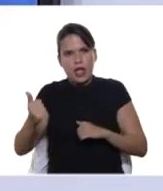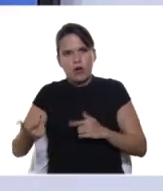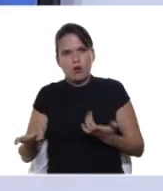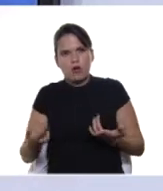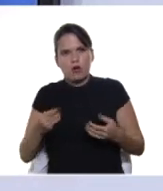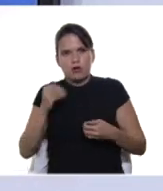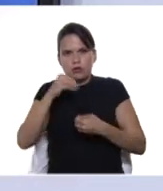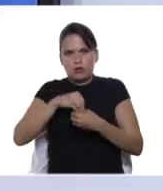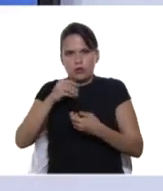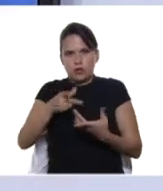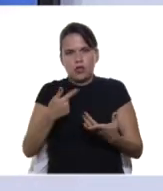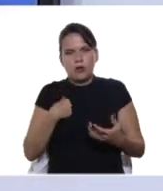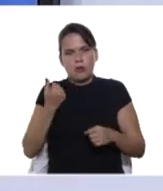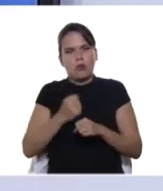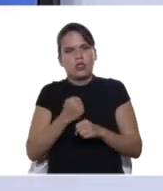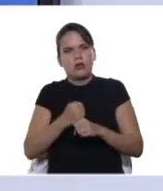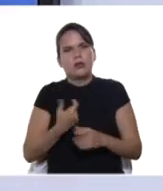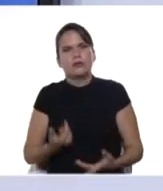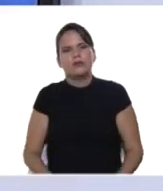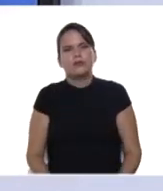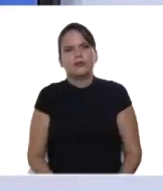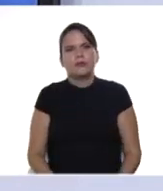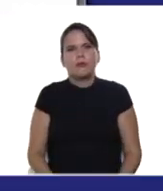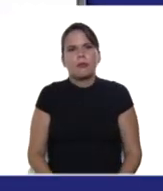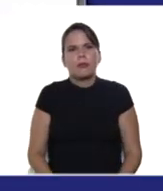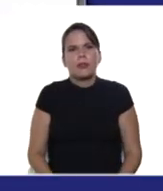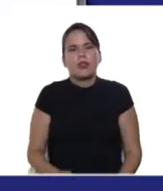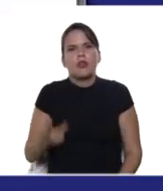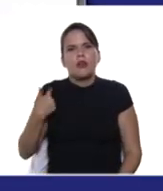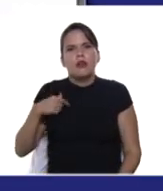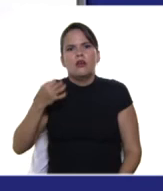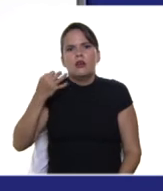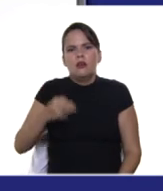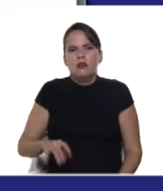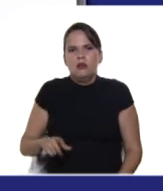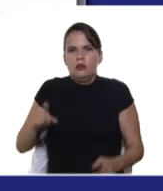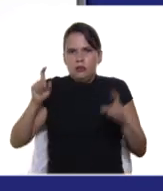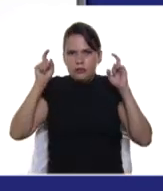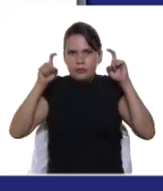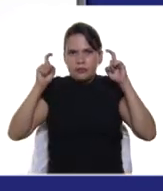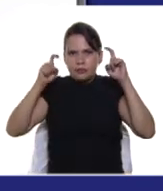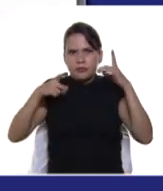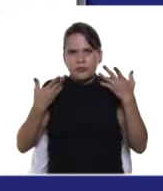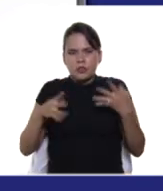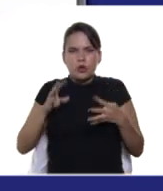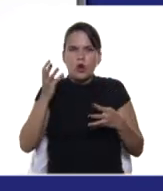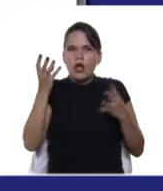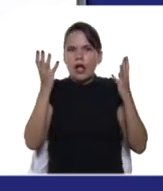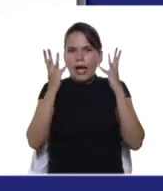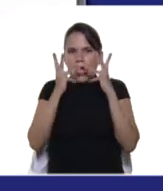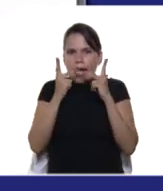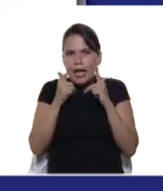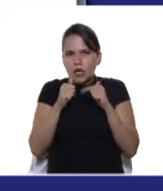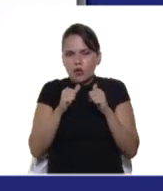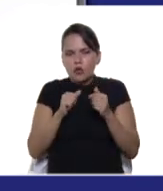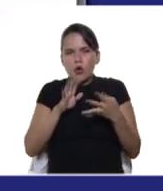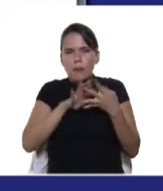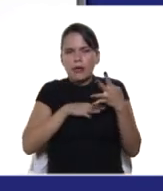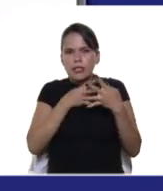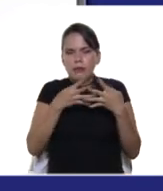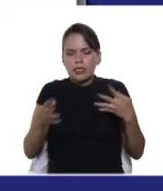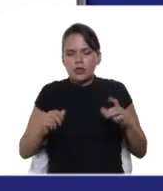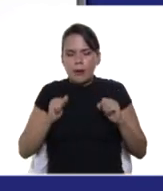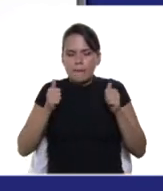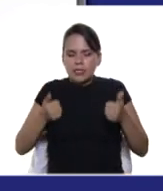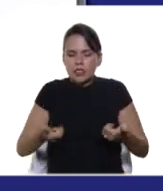esos contenidos que vamos a trabajar. Por otro lado, debemos siempre enseñar esas operaciones matemáticas comenzando de lo más simple